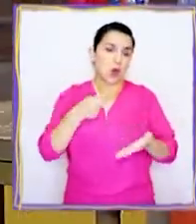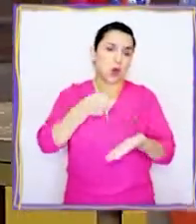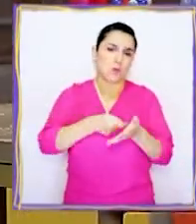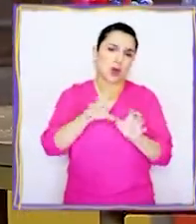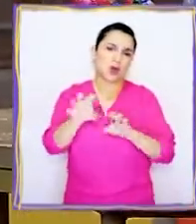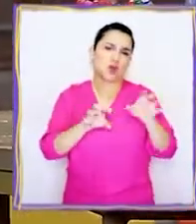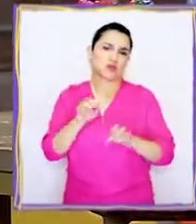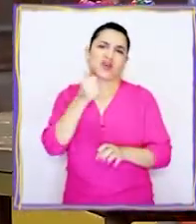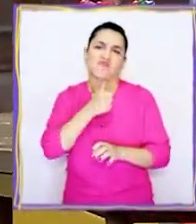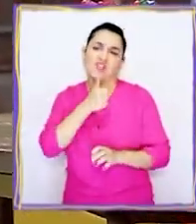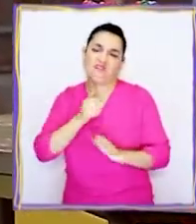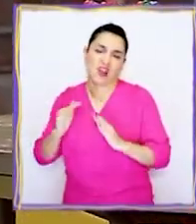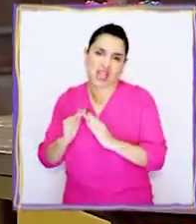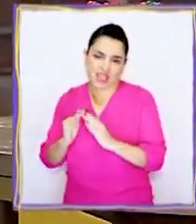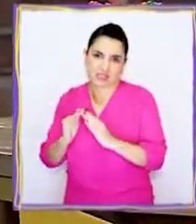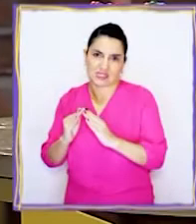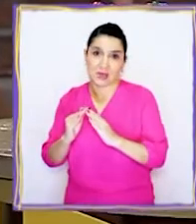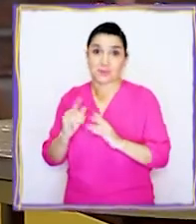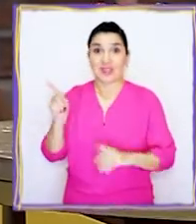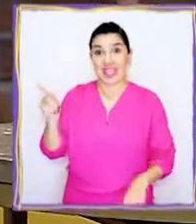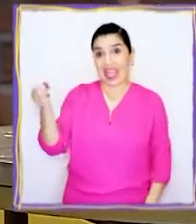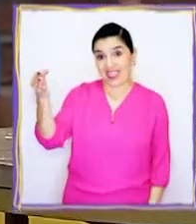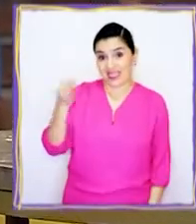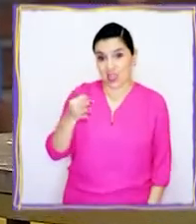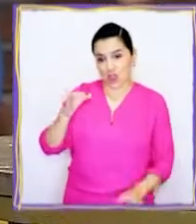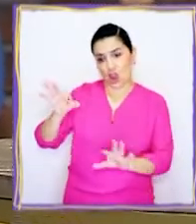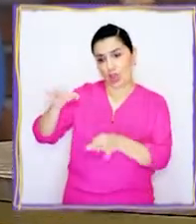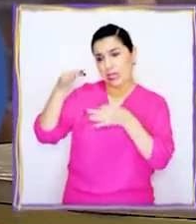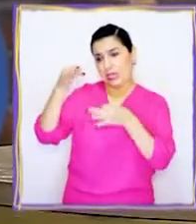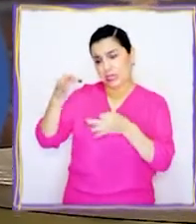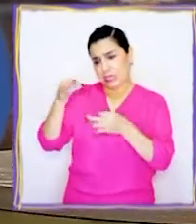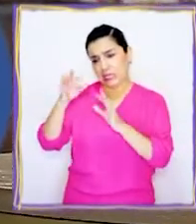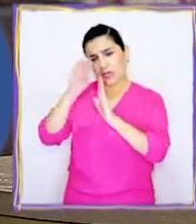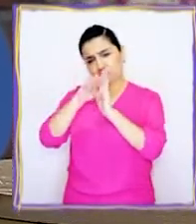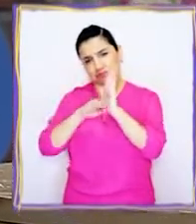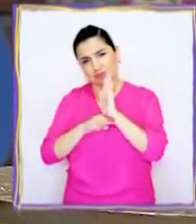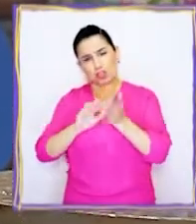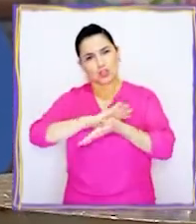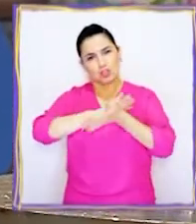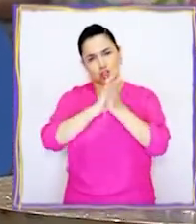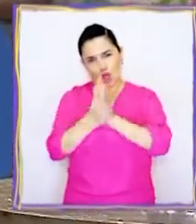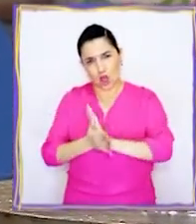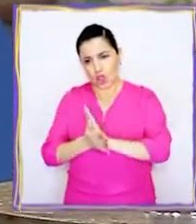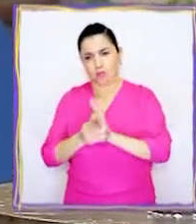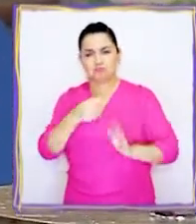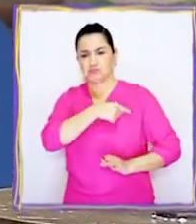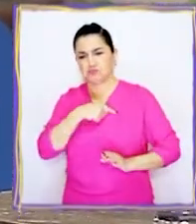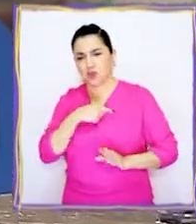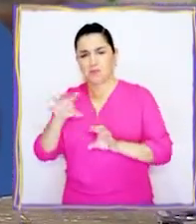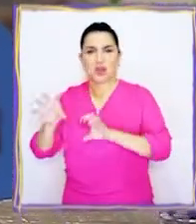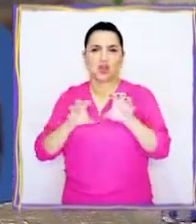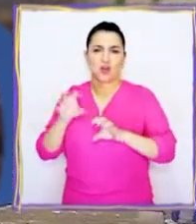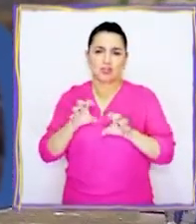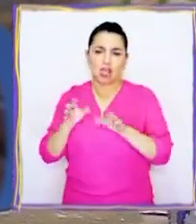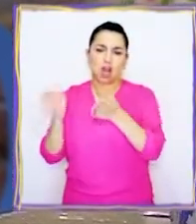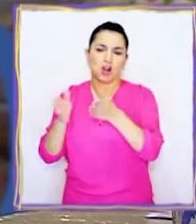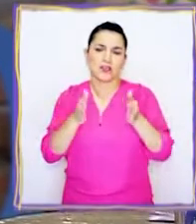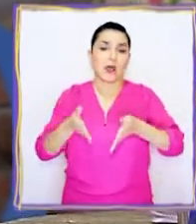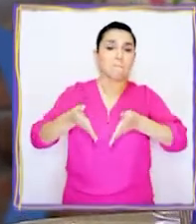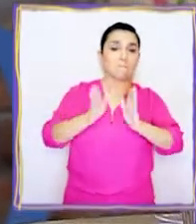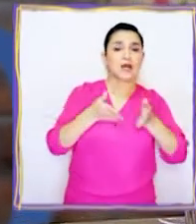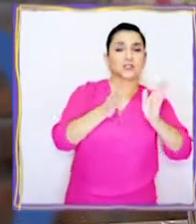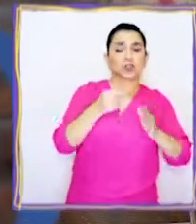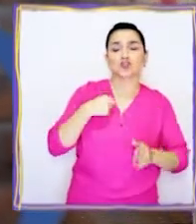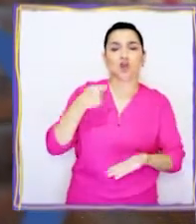comprar un par de cosas que nos hacían falta en la casa. Y me dijo que me daría una lista con todas las cosas ordenadas por pasillo, que yo solo